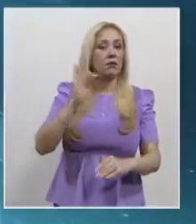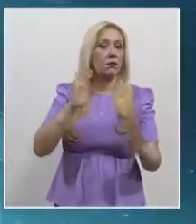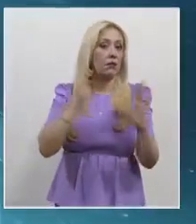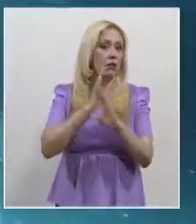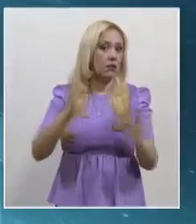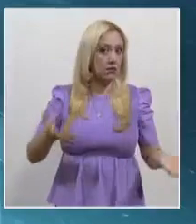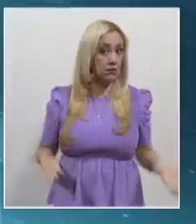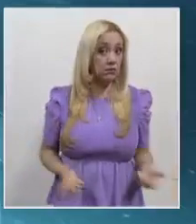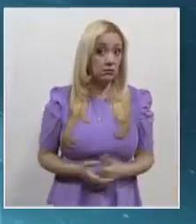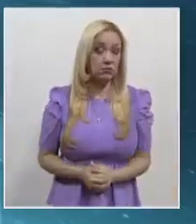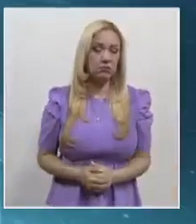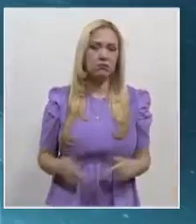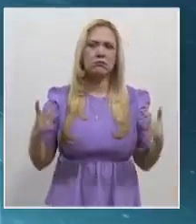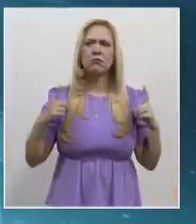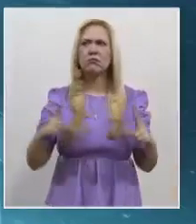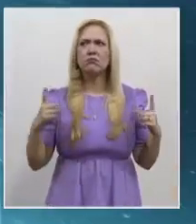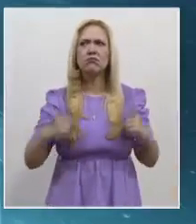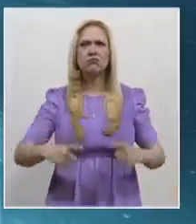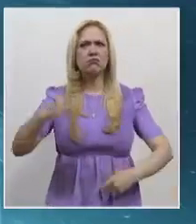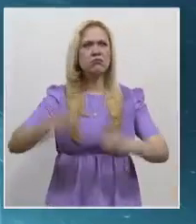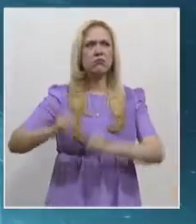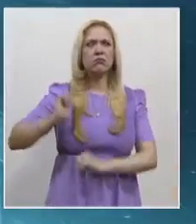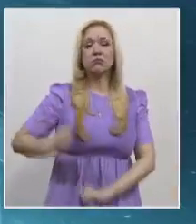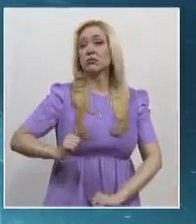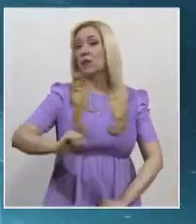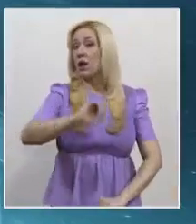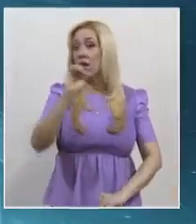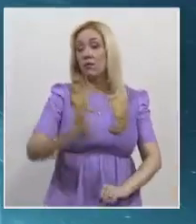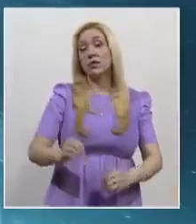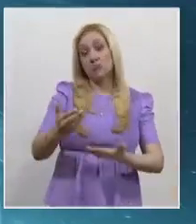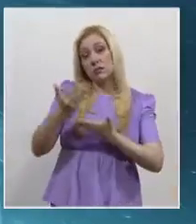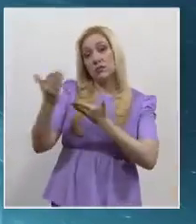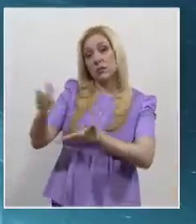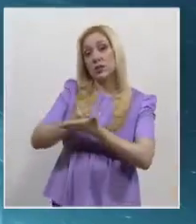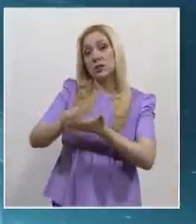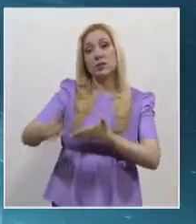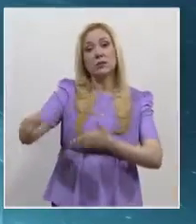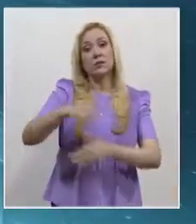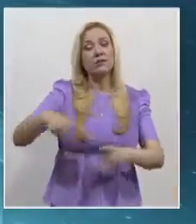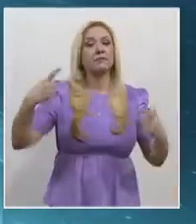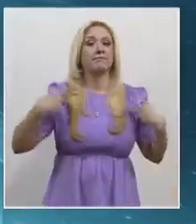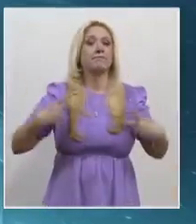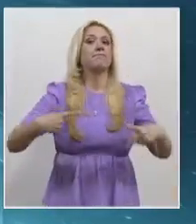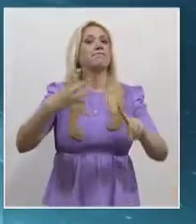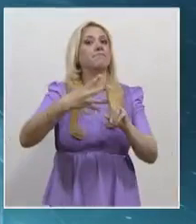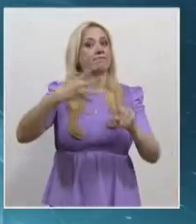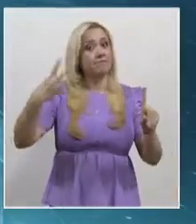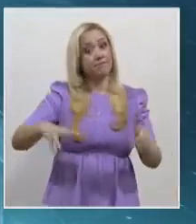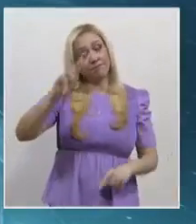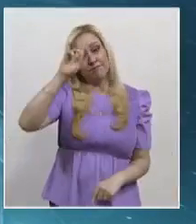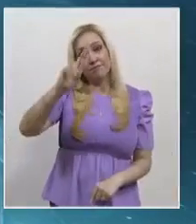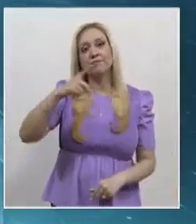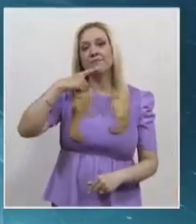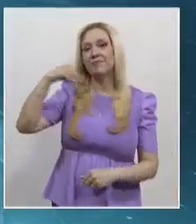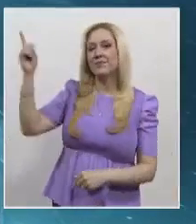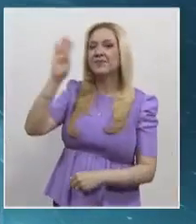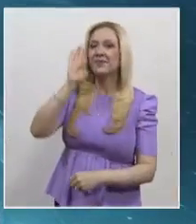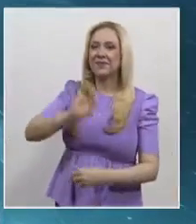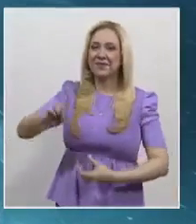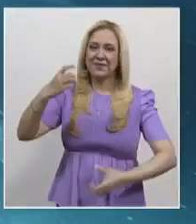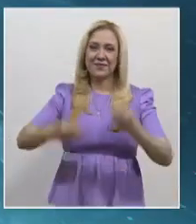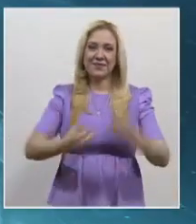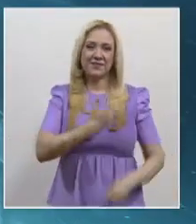El Poder Judicial, obligado a garantizar el máximo goce de sus derechos a personas de la diversidad sexual, afirmó la